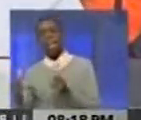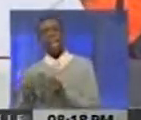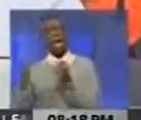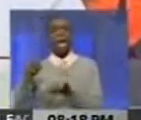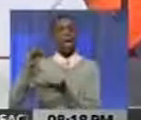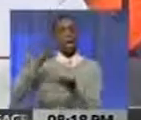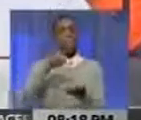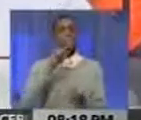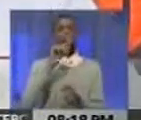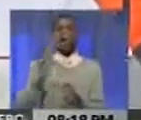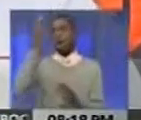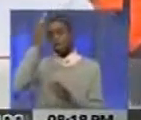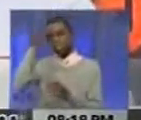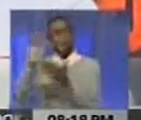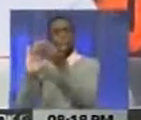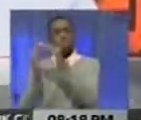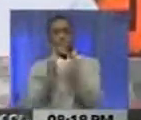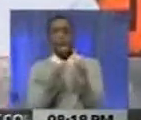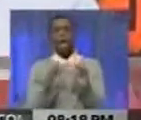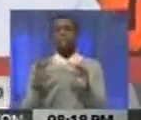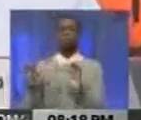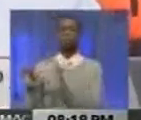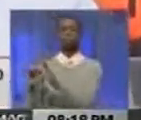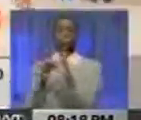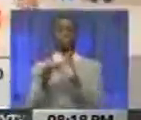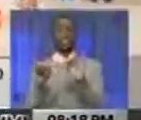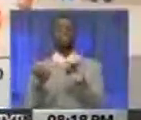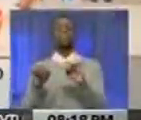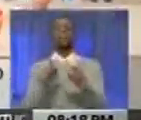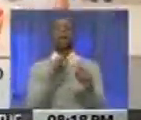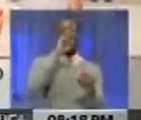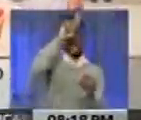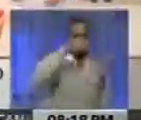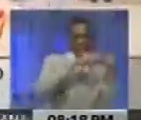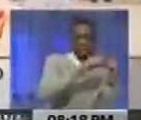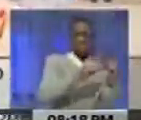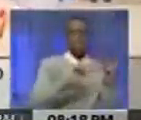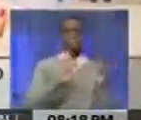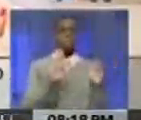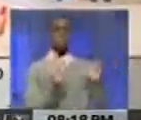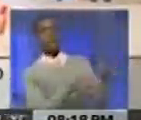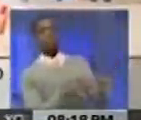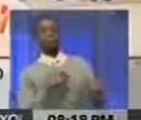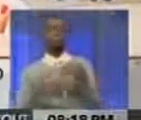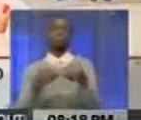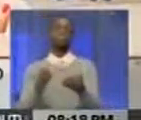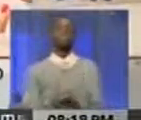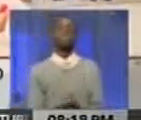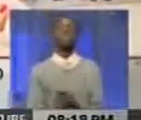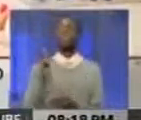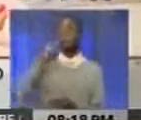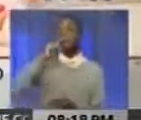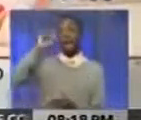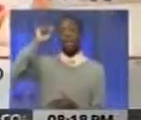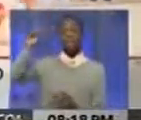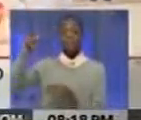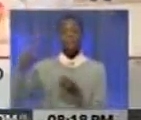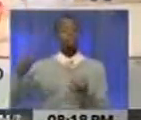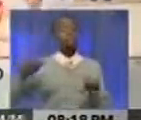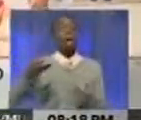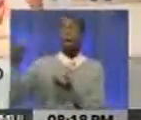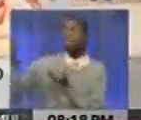cada jefe de zona, es un sistema muy bueno para evitar el bachaqueo. Aquí está la revolución, el camarada Nicolás Maduro, dándole respuesta al pueblo. Y aquí